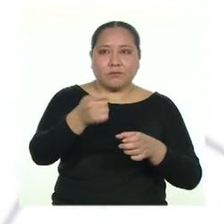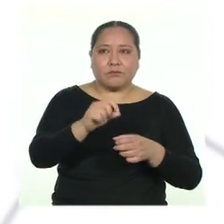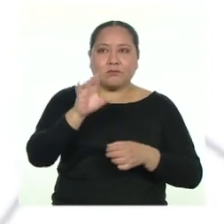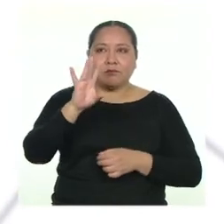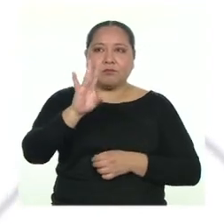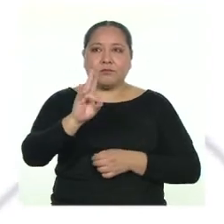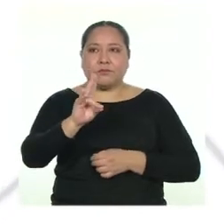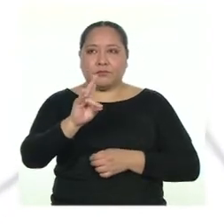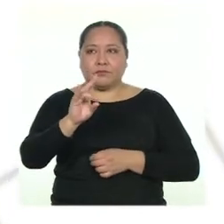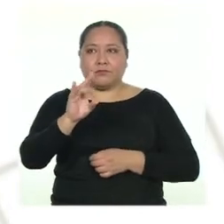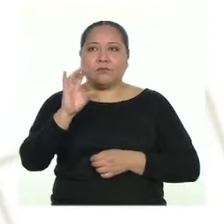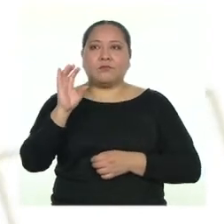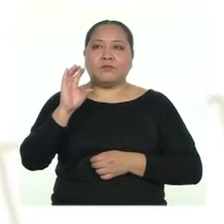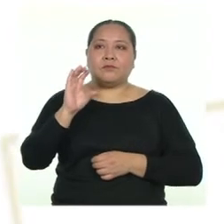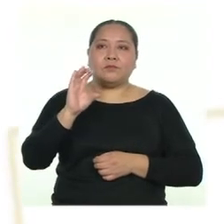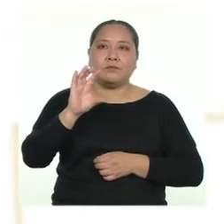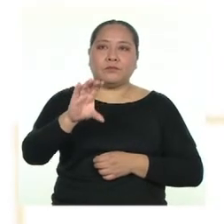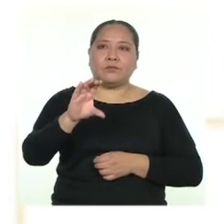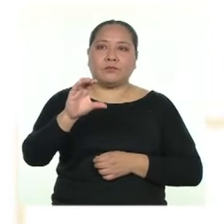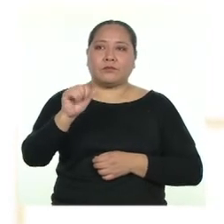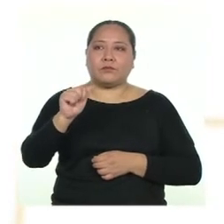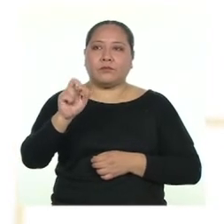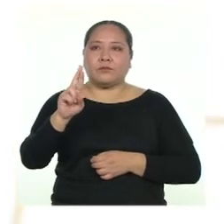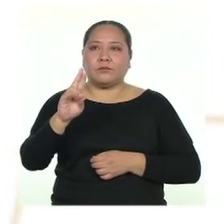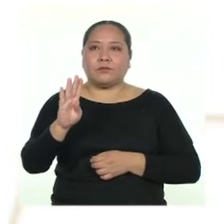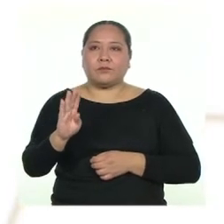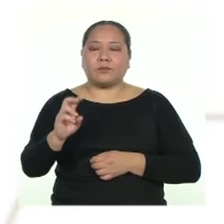de carbohidratos y 20 calorías.